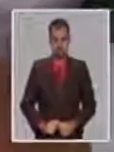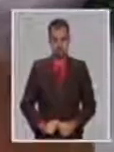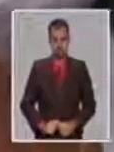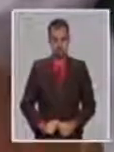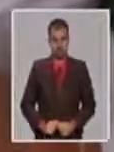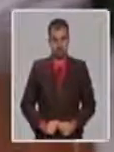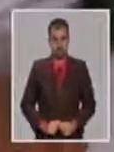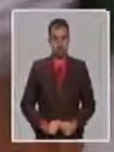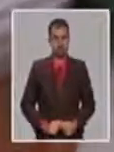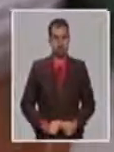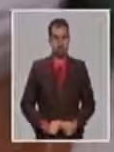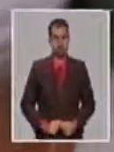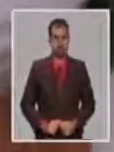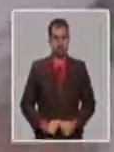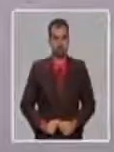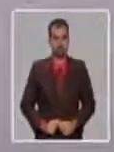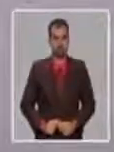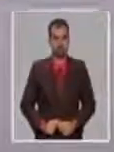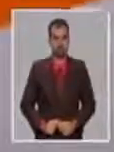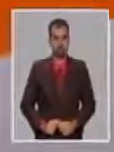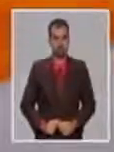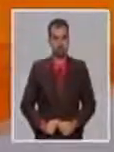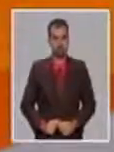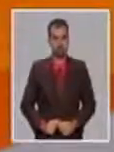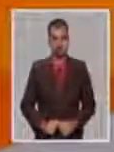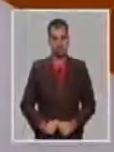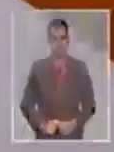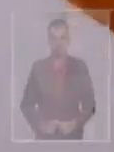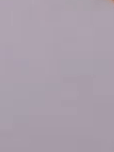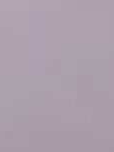Ajagarí y Rocío López Pardo para la Mesa Redonda.